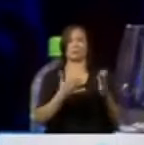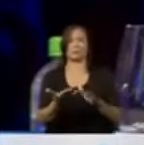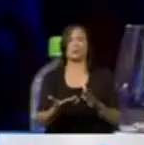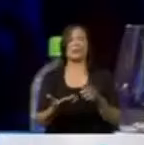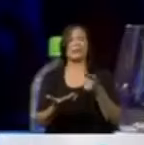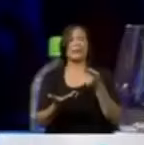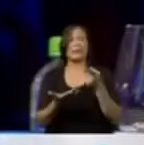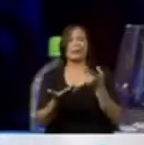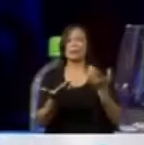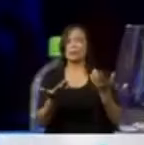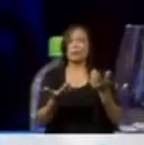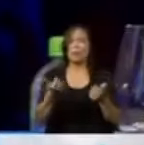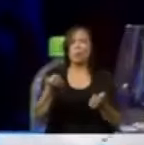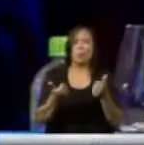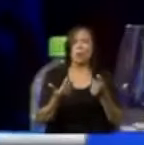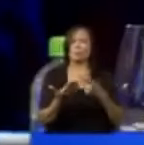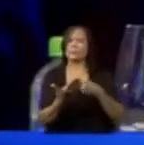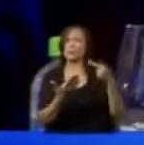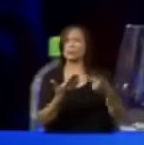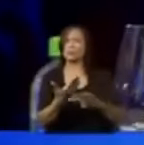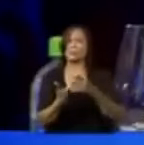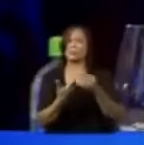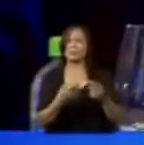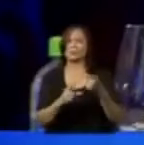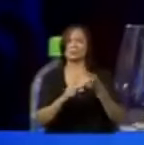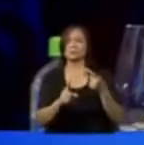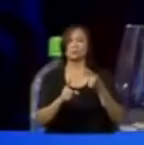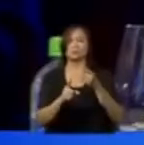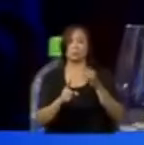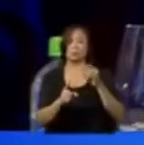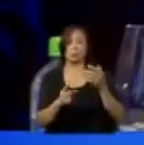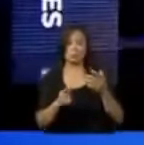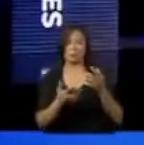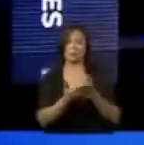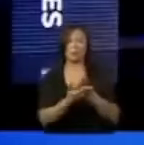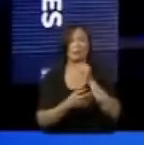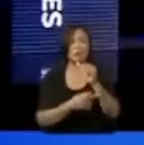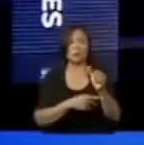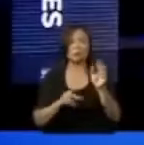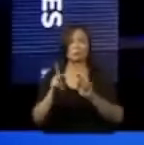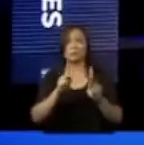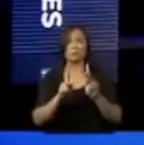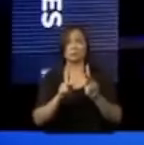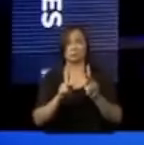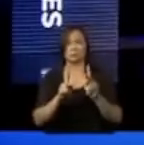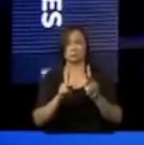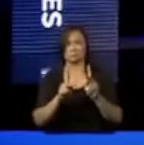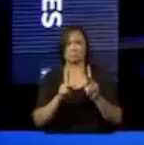¿Qué acciones abordaría desde su gestión para lograr tener ciudades